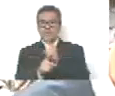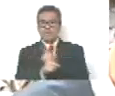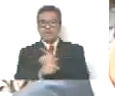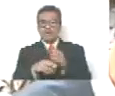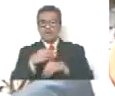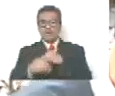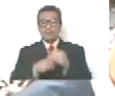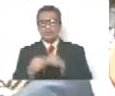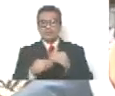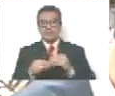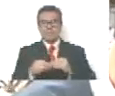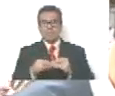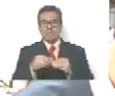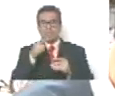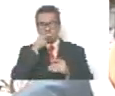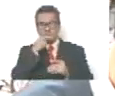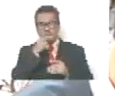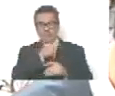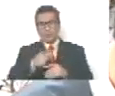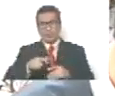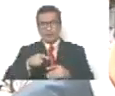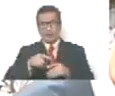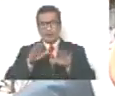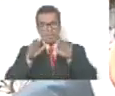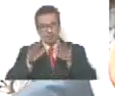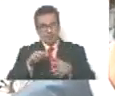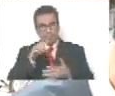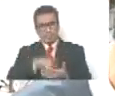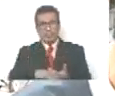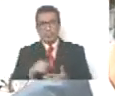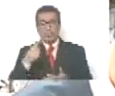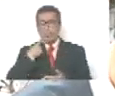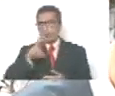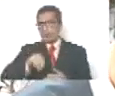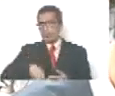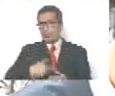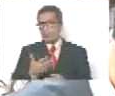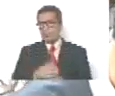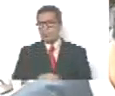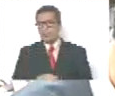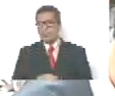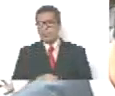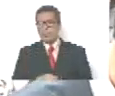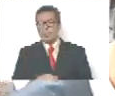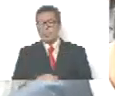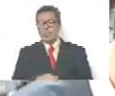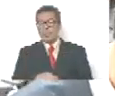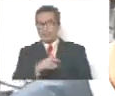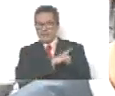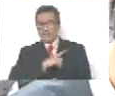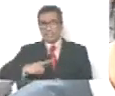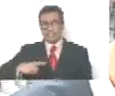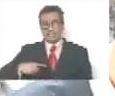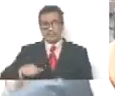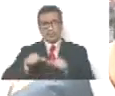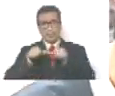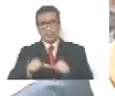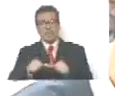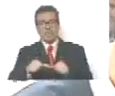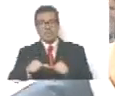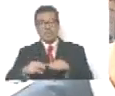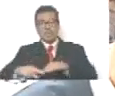pueblo de esclavos, es verdad. Pero tampoco Prieto desearía jamás tener a un magisterio